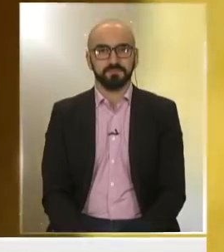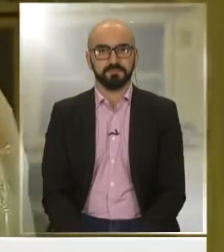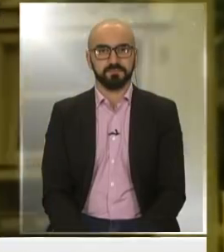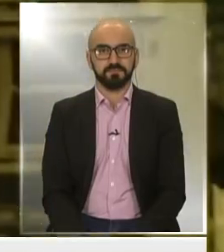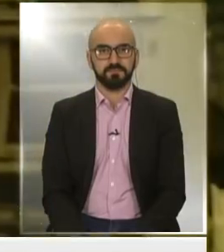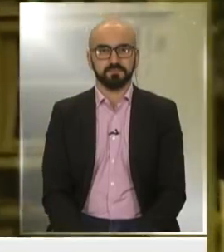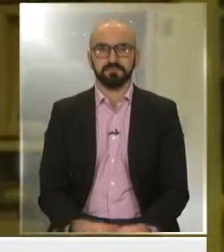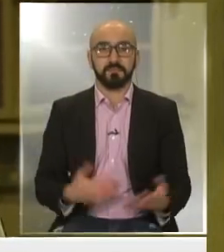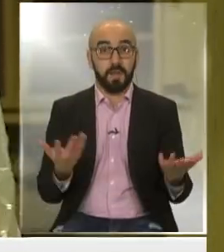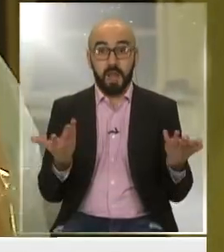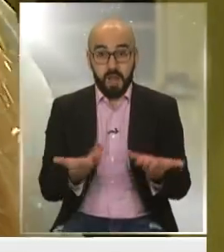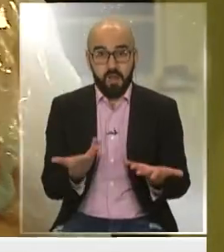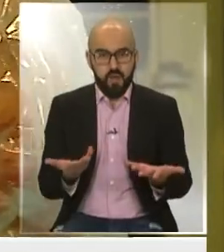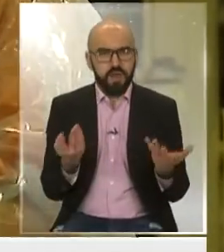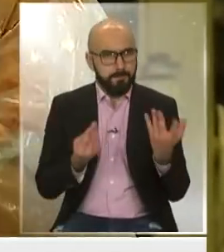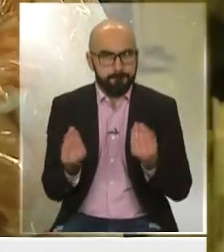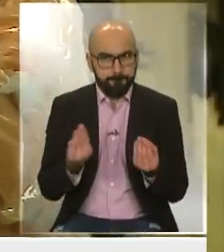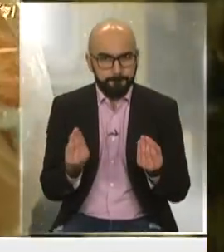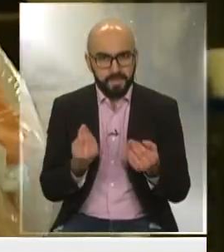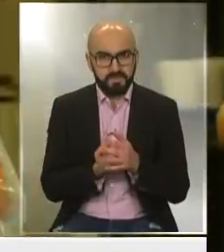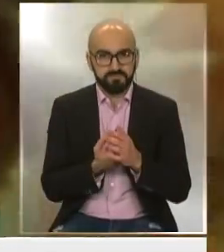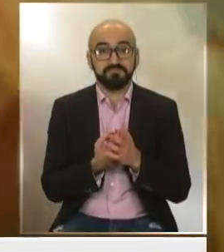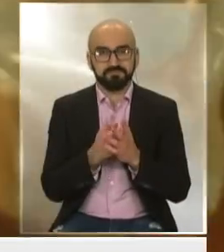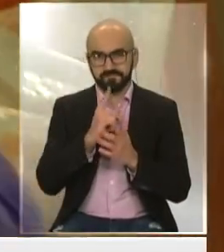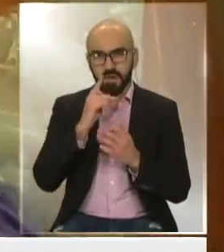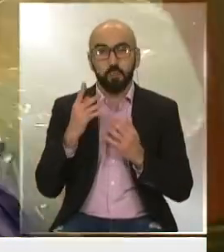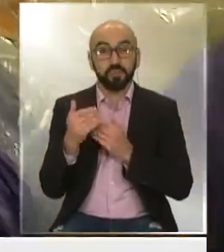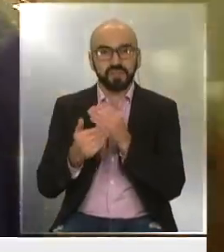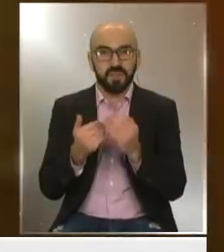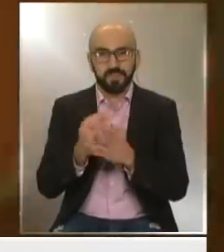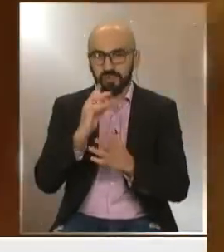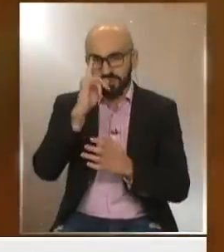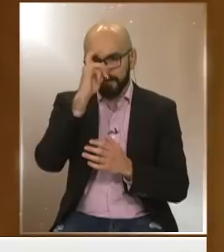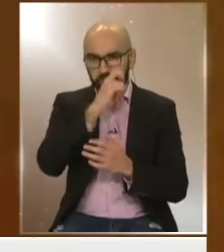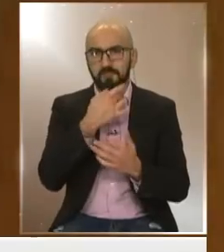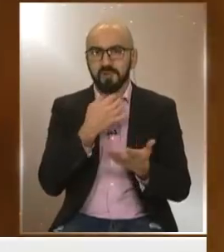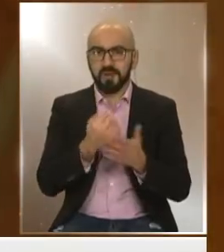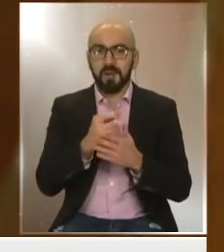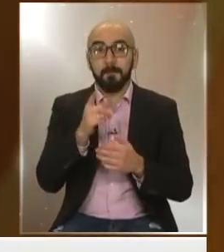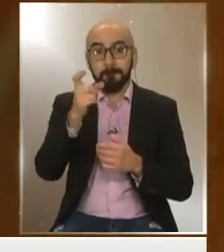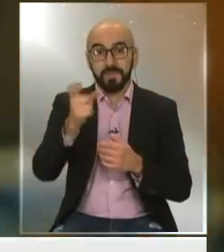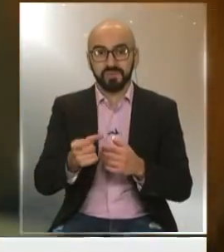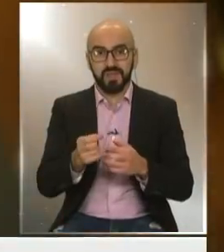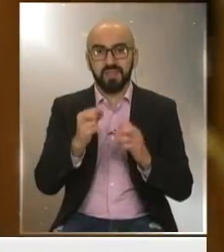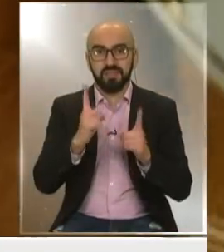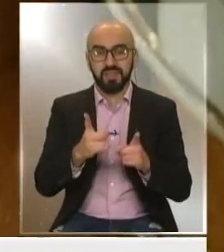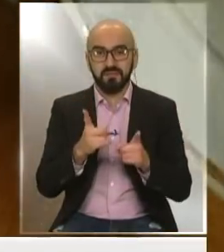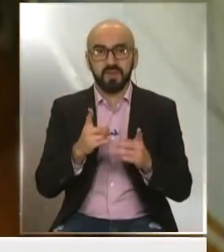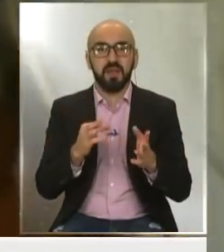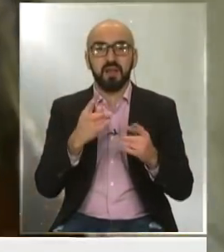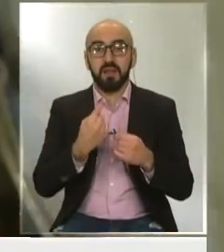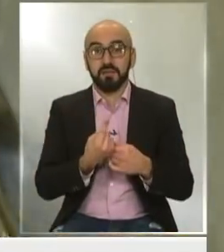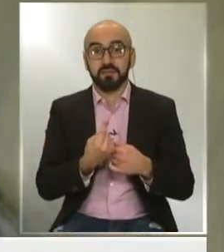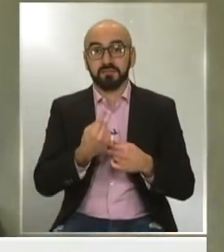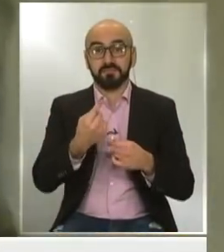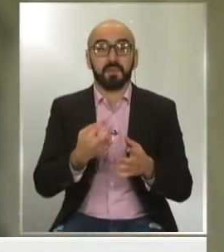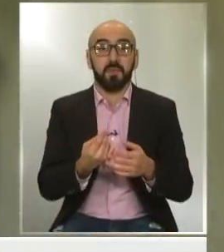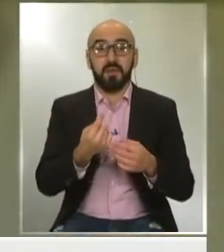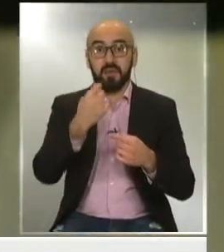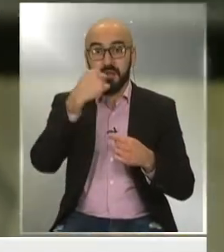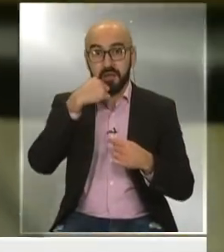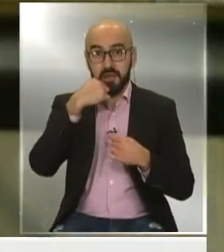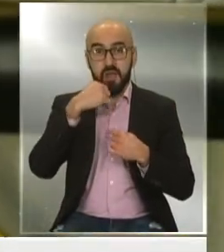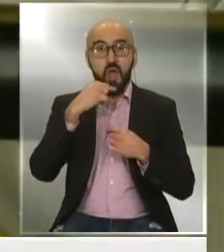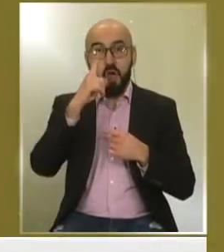Lo que ocurrirá ahora es un procedimiento complejo porque se debe desconectar al paciente desde el ventilador mecánico del hospital